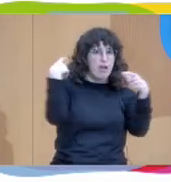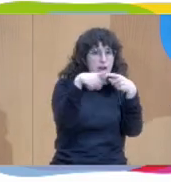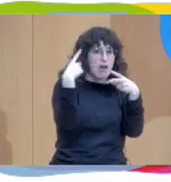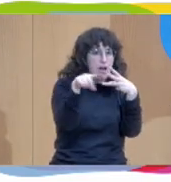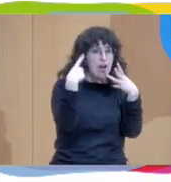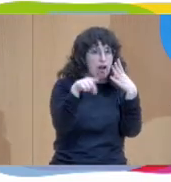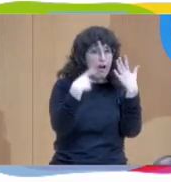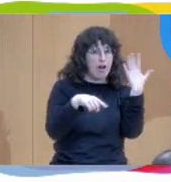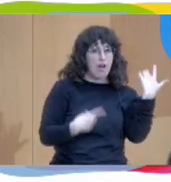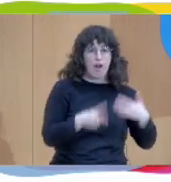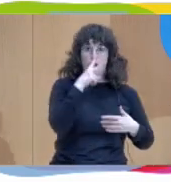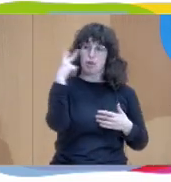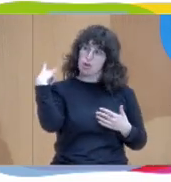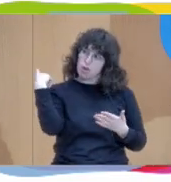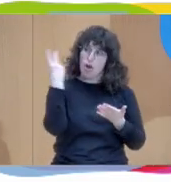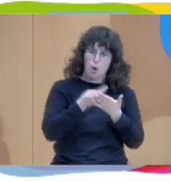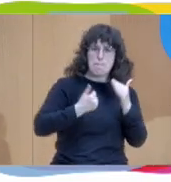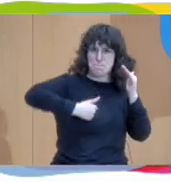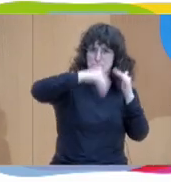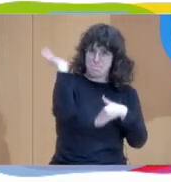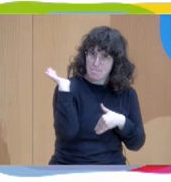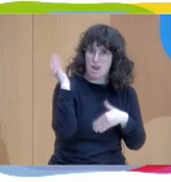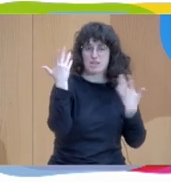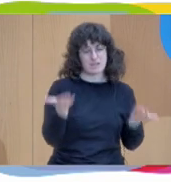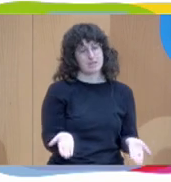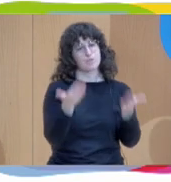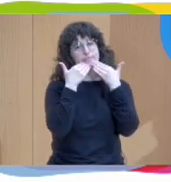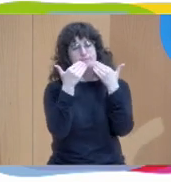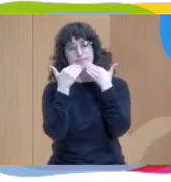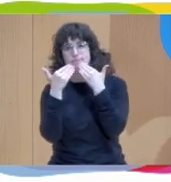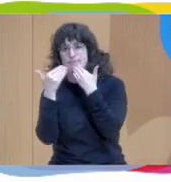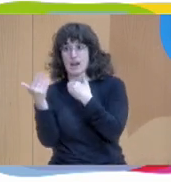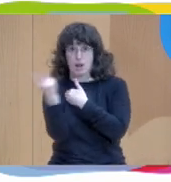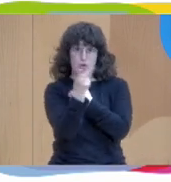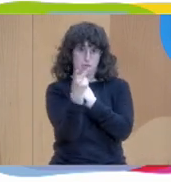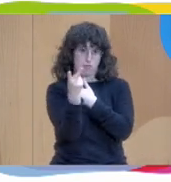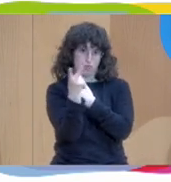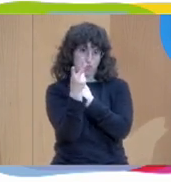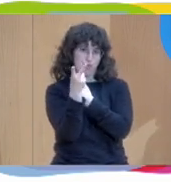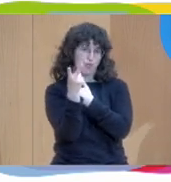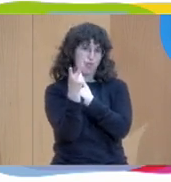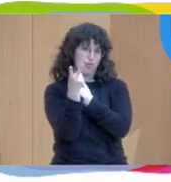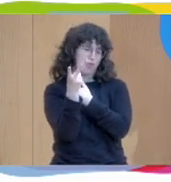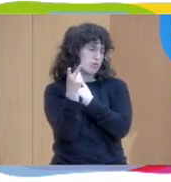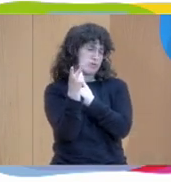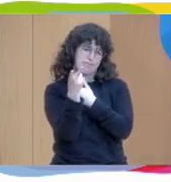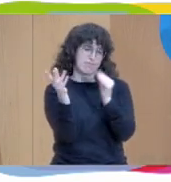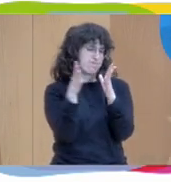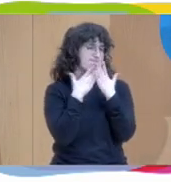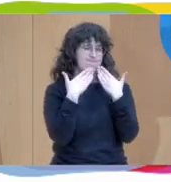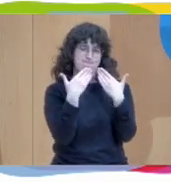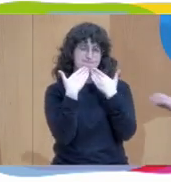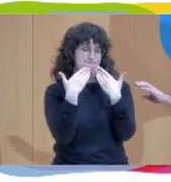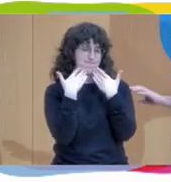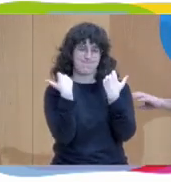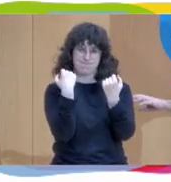desde hace ya más de 2 años y bueno pues mi agradecimiento a los dos es inmenso a kti